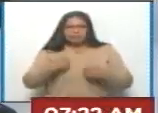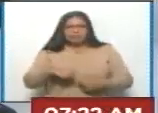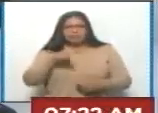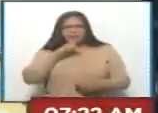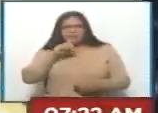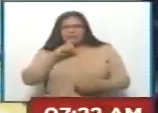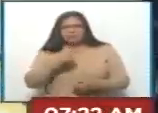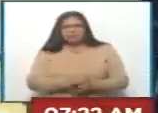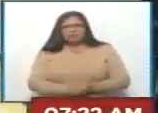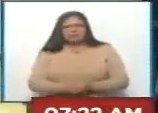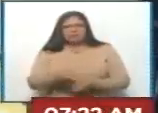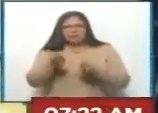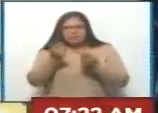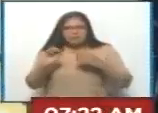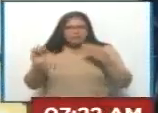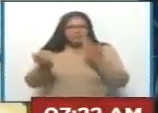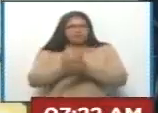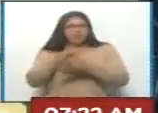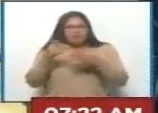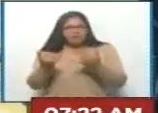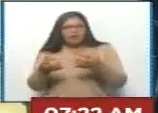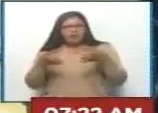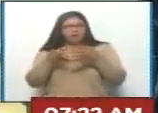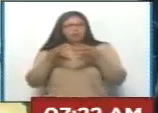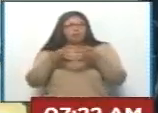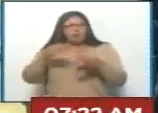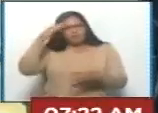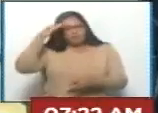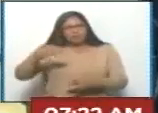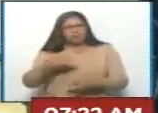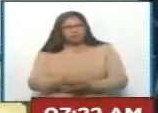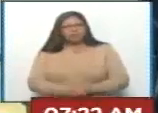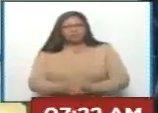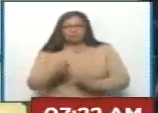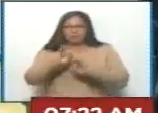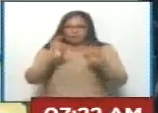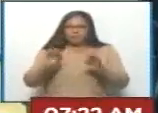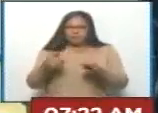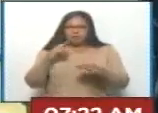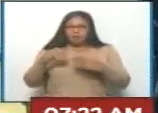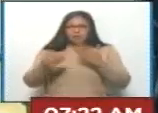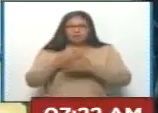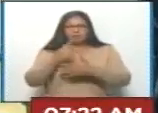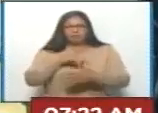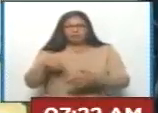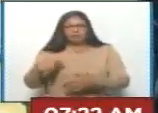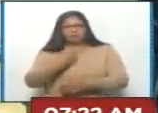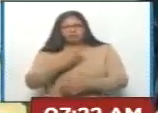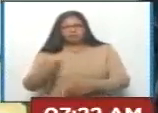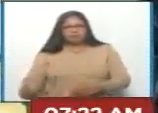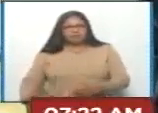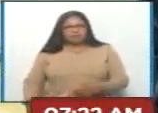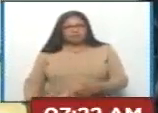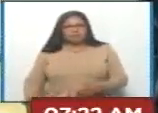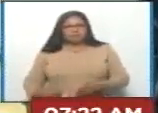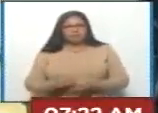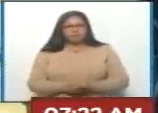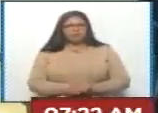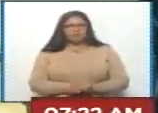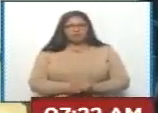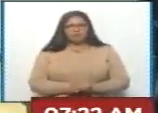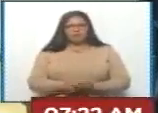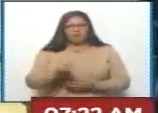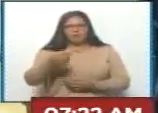derroca a la junta militar, que a su vez había tumbado al presidente Gallegos,